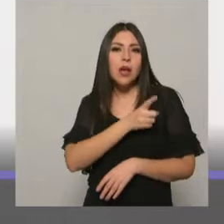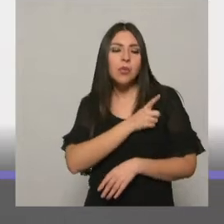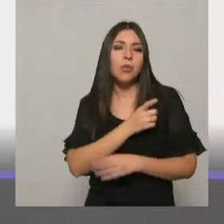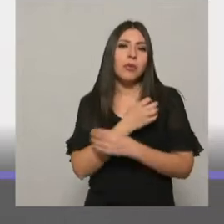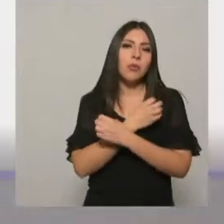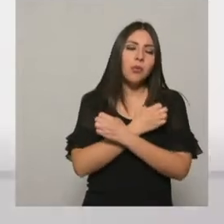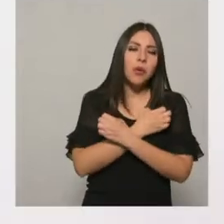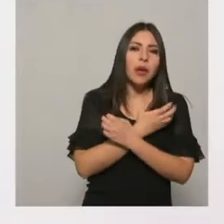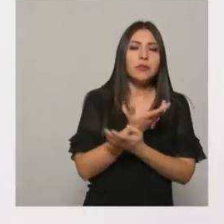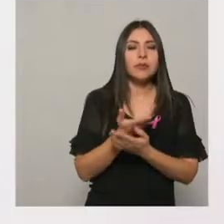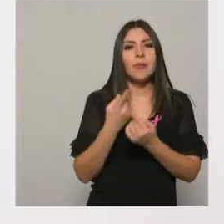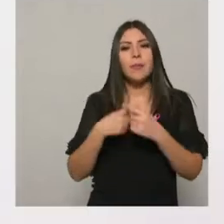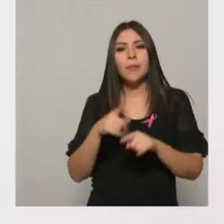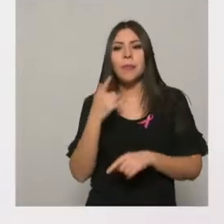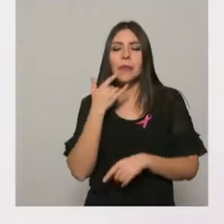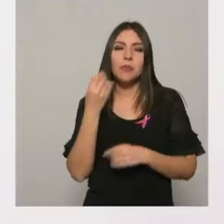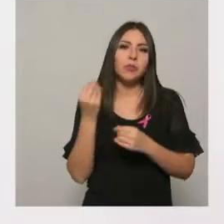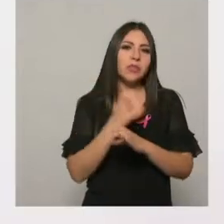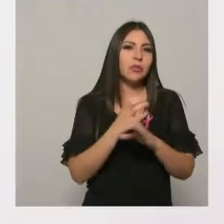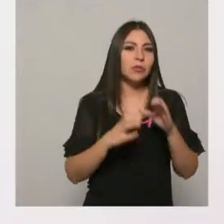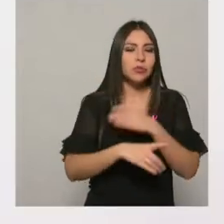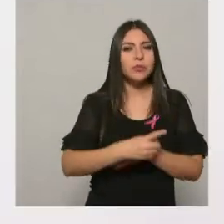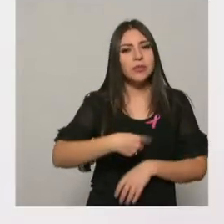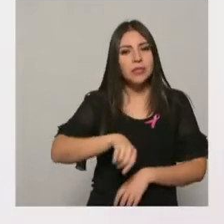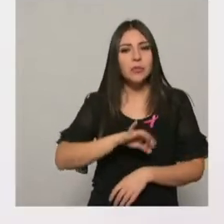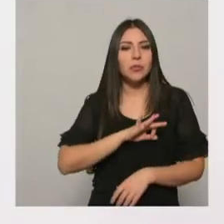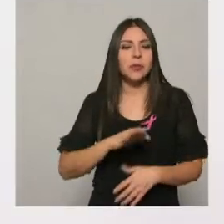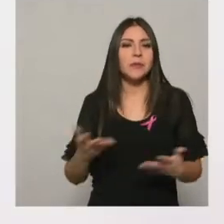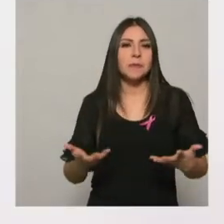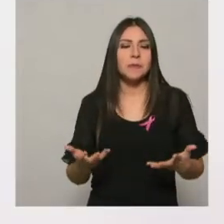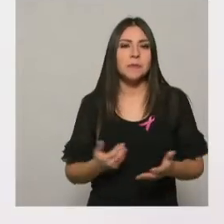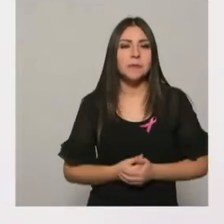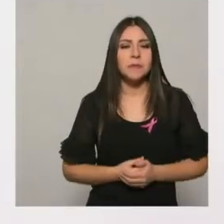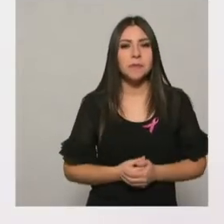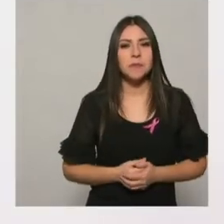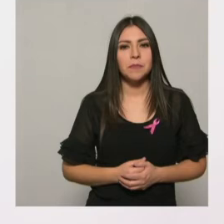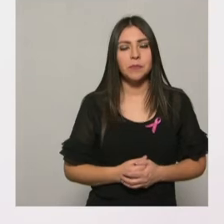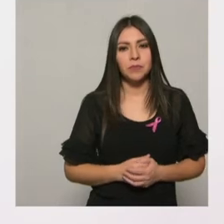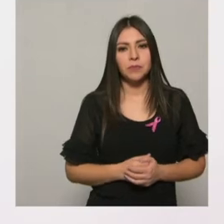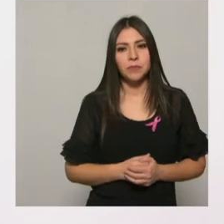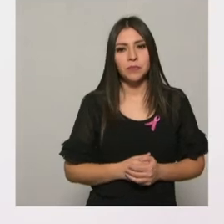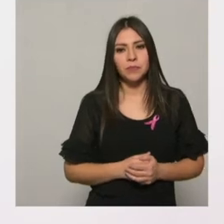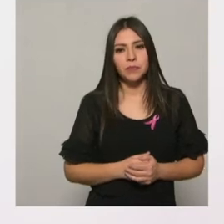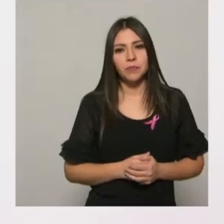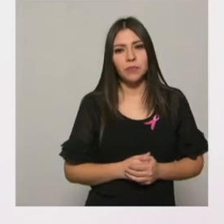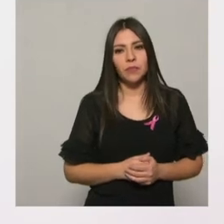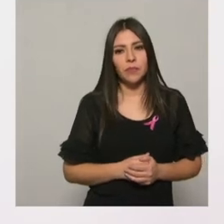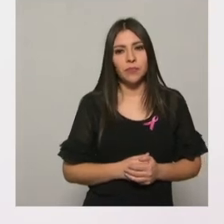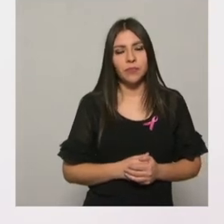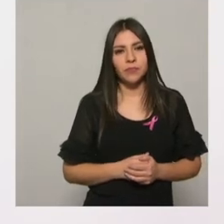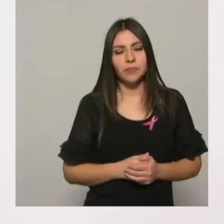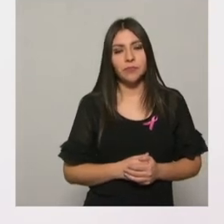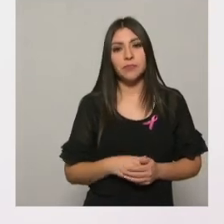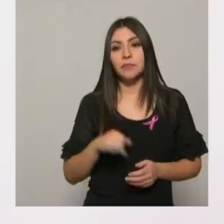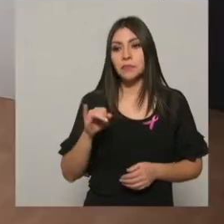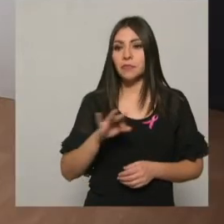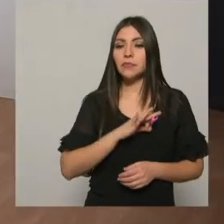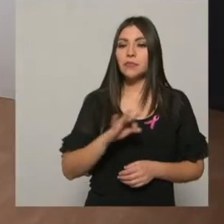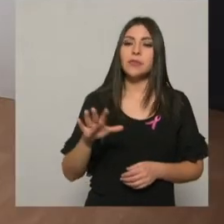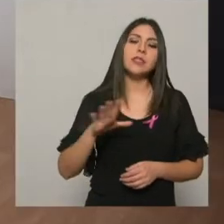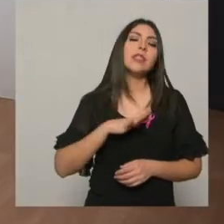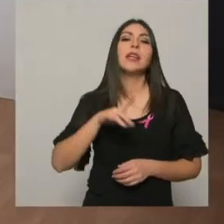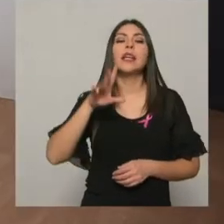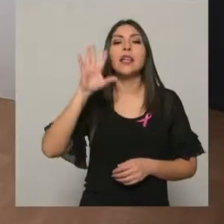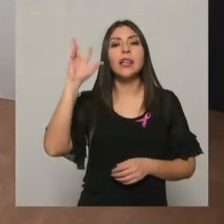educación, obviamente entretenimiento. Entonces sí se puede. Claro que se puede, está la tecnología, están los chicos de la Facultad de